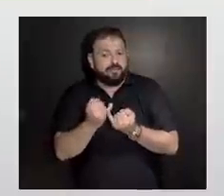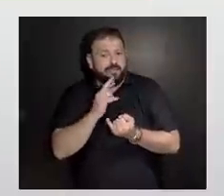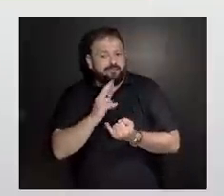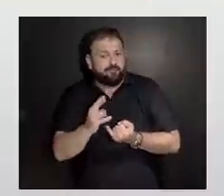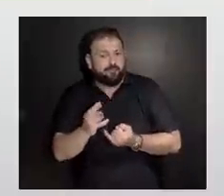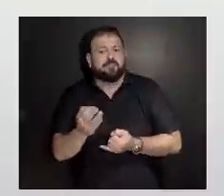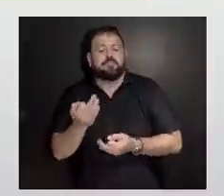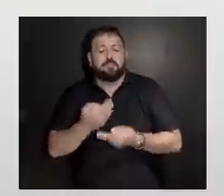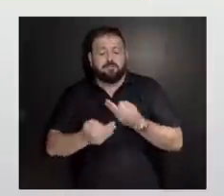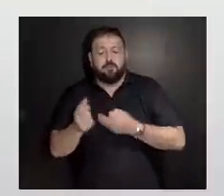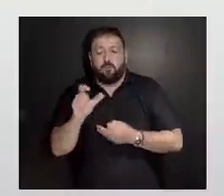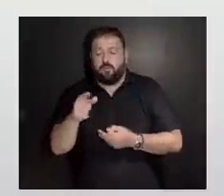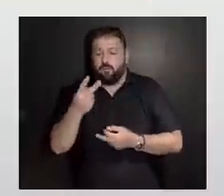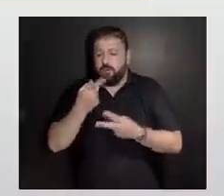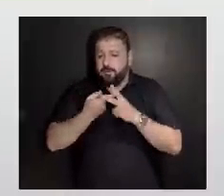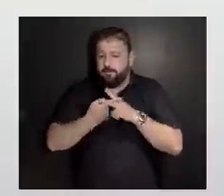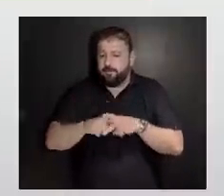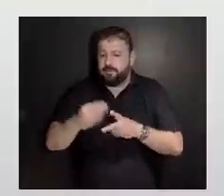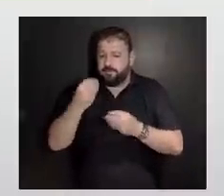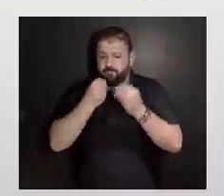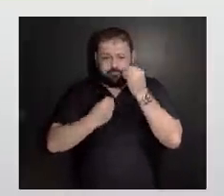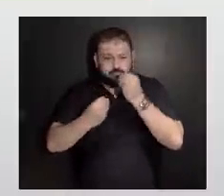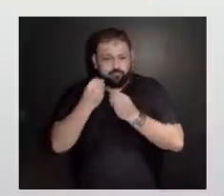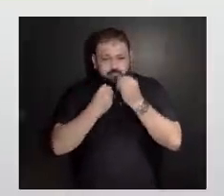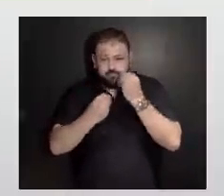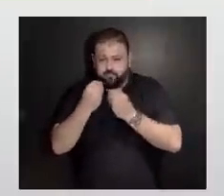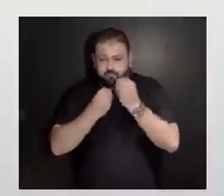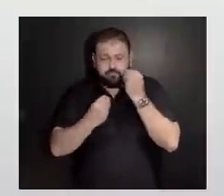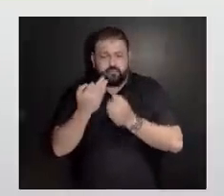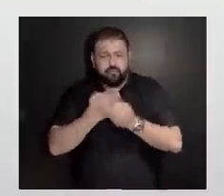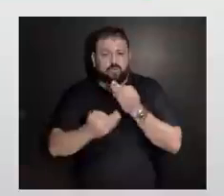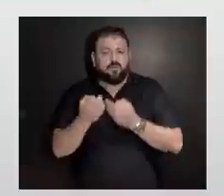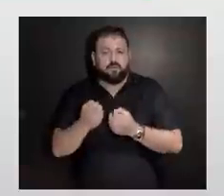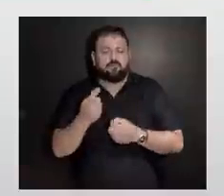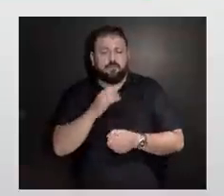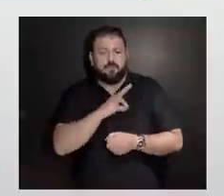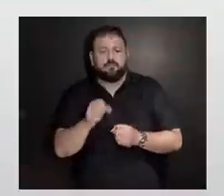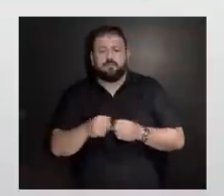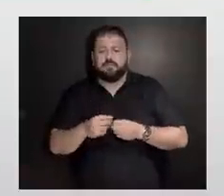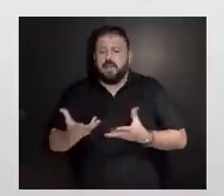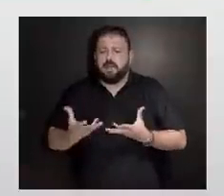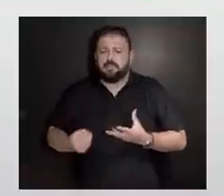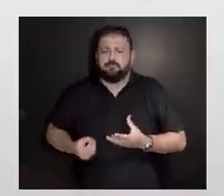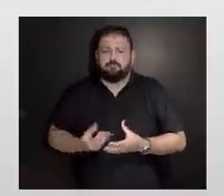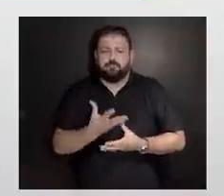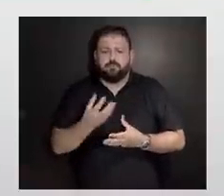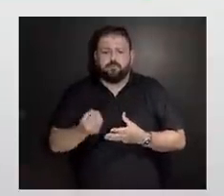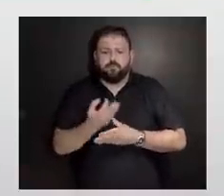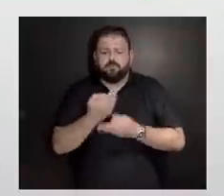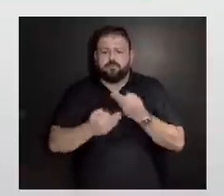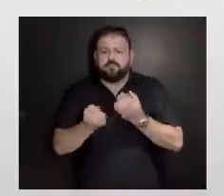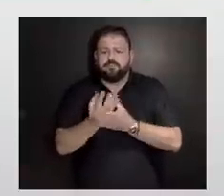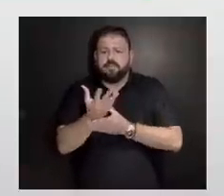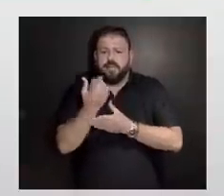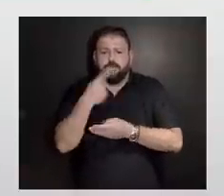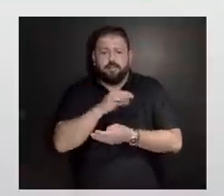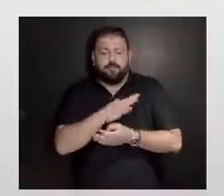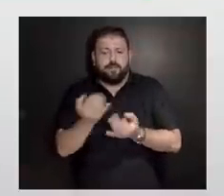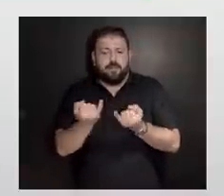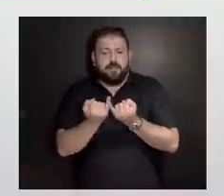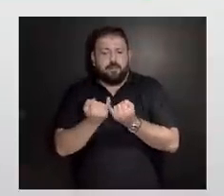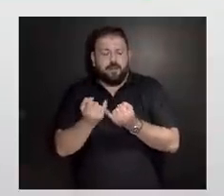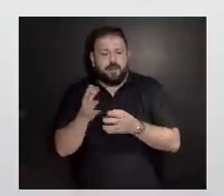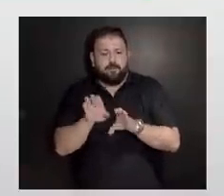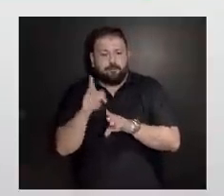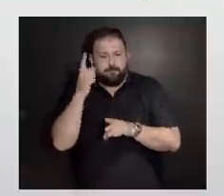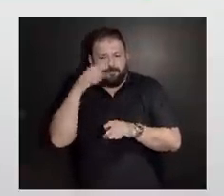atrás el consumo de alimentos, es normal que nosotros vayamos a liberar insulina porque es un mecanismo compensatorio que tiene nuestro